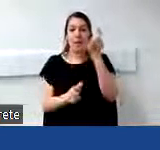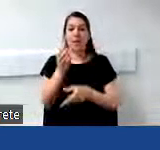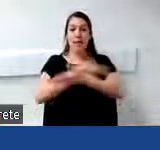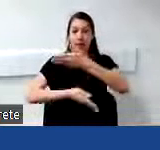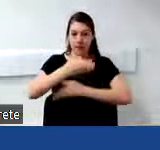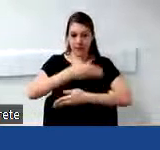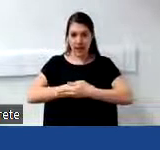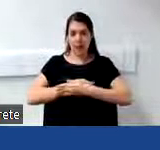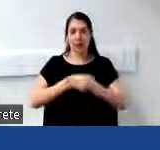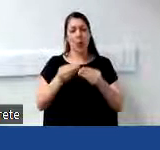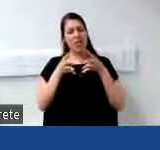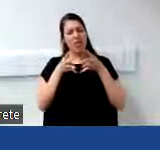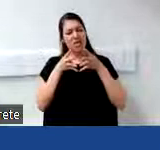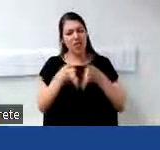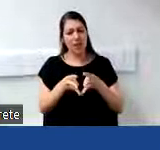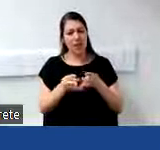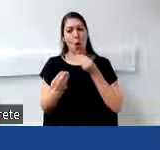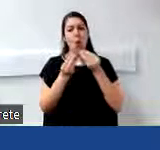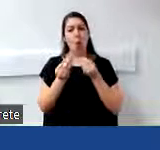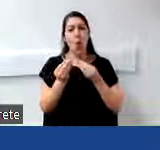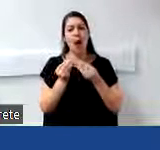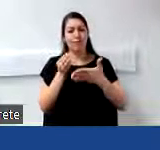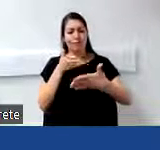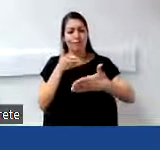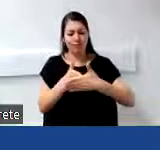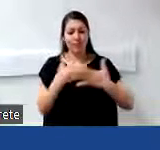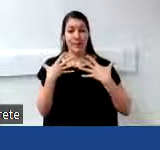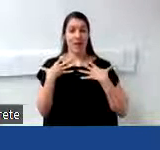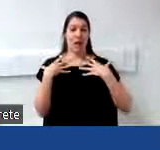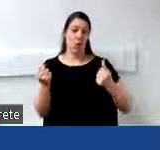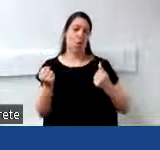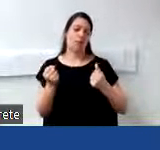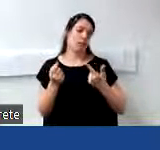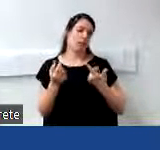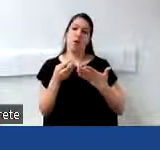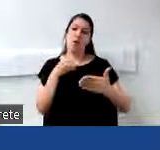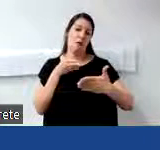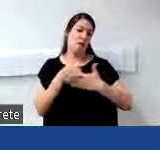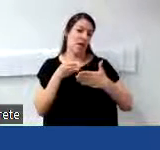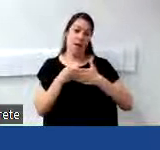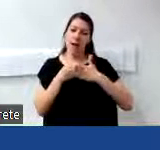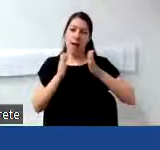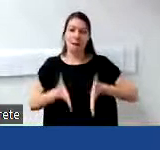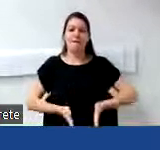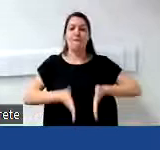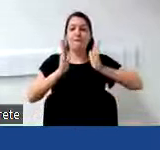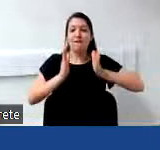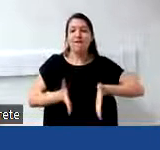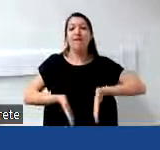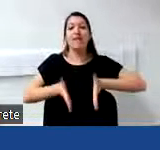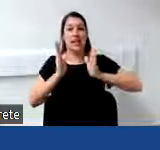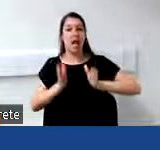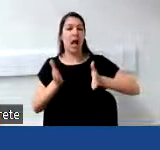¿qué desafíos encontramos, ¿no? En las barreras en la salud, bueno, barreras físicas, tiene que ver, bueno, con todo lo que tiene que ver con la